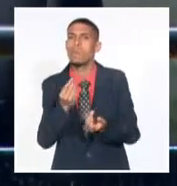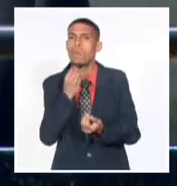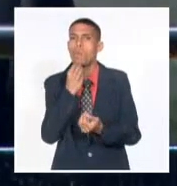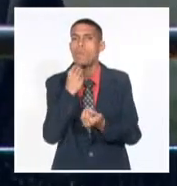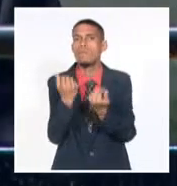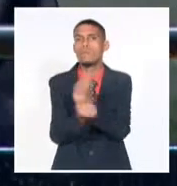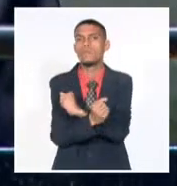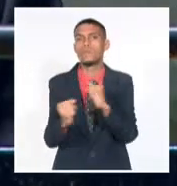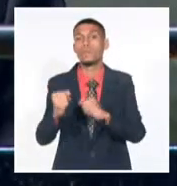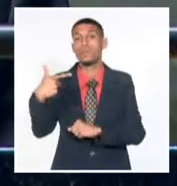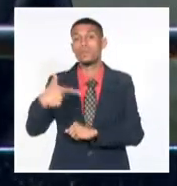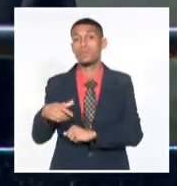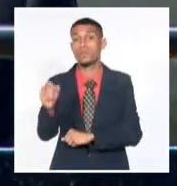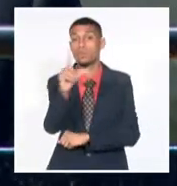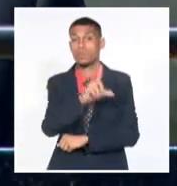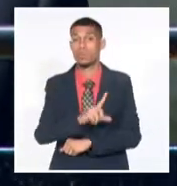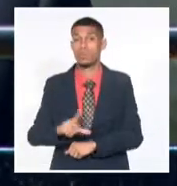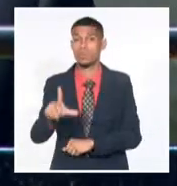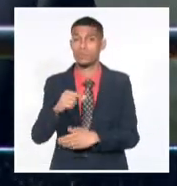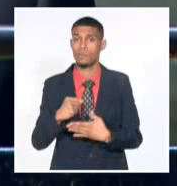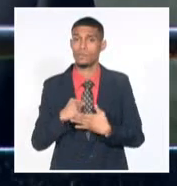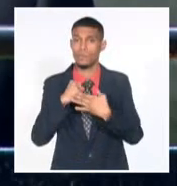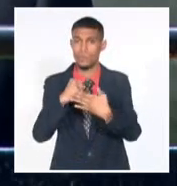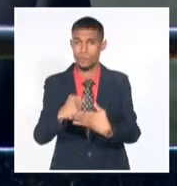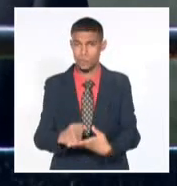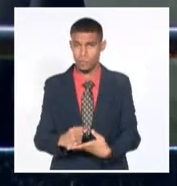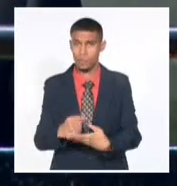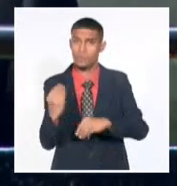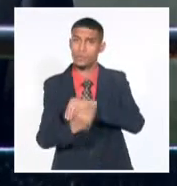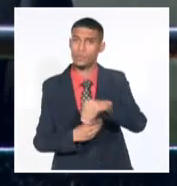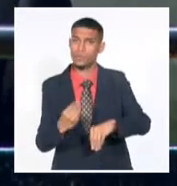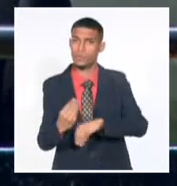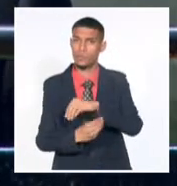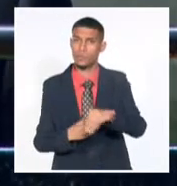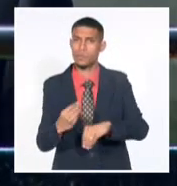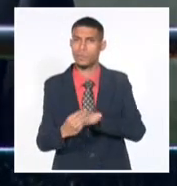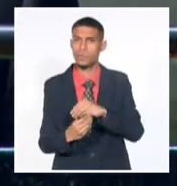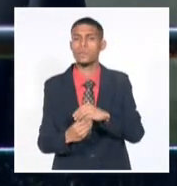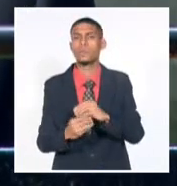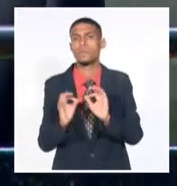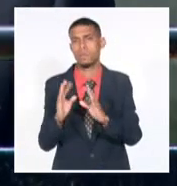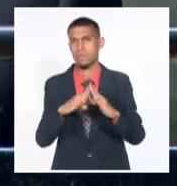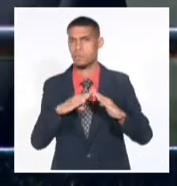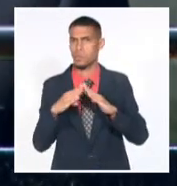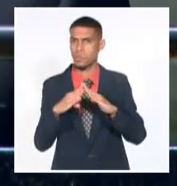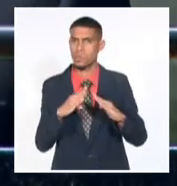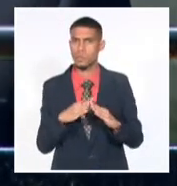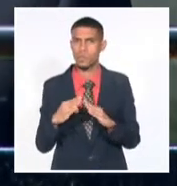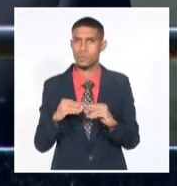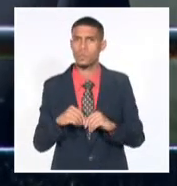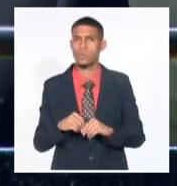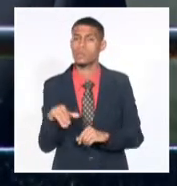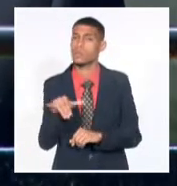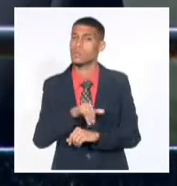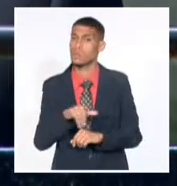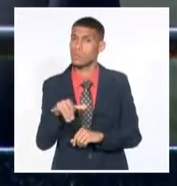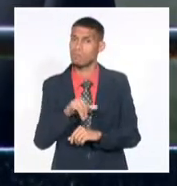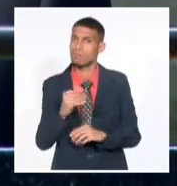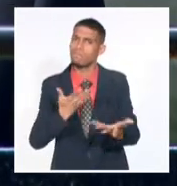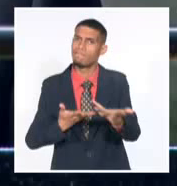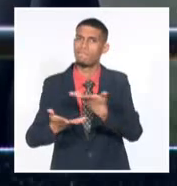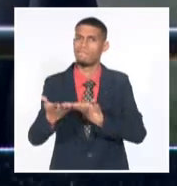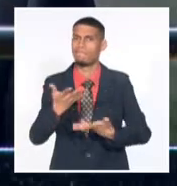justicia social, apoyar la transformación de nuestras comunidades y sostener y